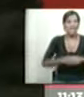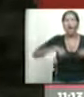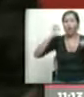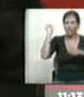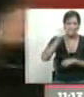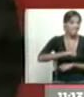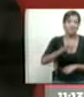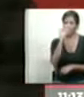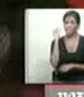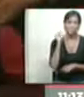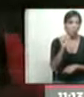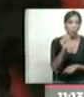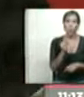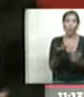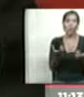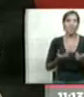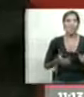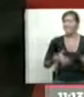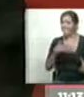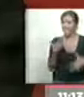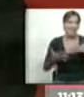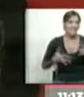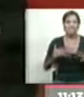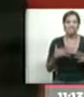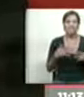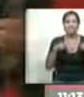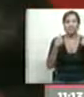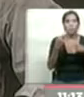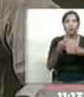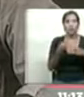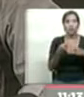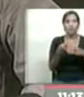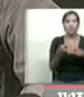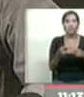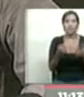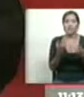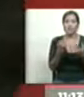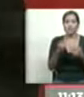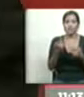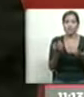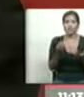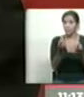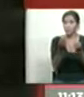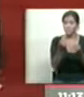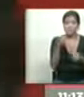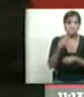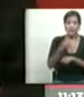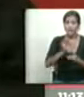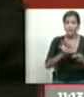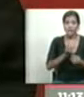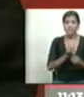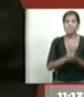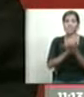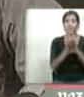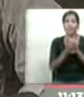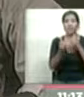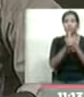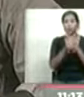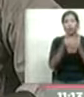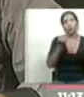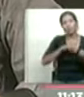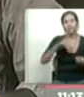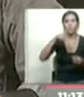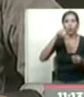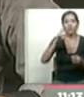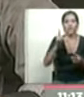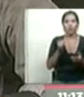falta poco, y se lanzó aquel beta, no sé qué tal, y de repente dejan sin Luca. Y sin cese de usurpación, ¿cómo queda eso ella? Fue que pidió, eso montada. Fue que